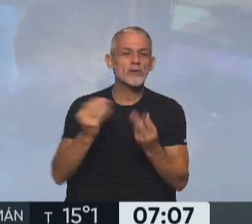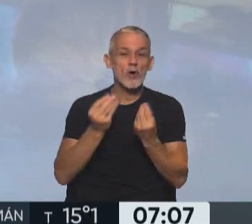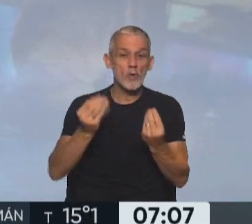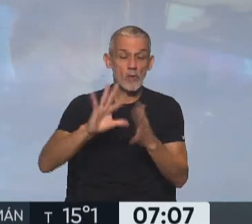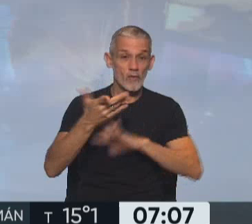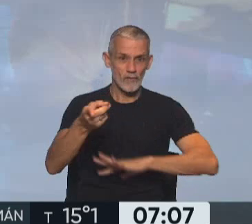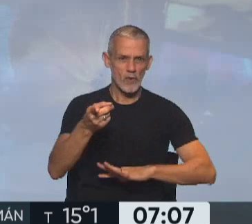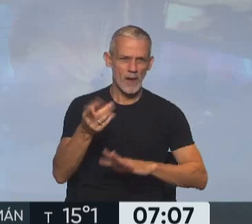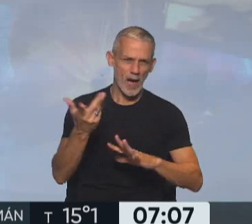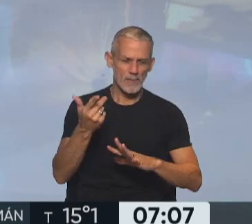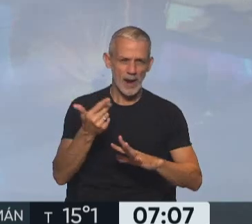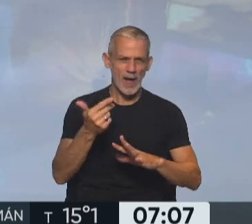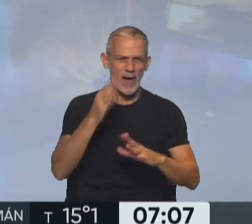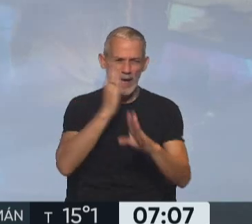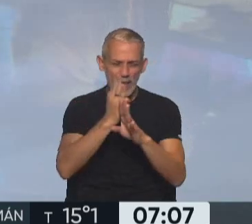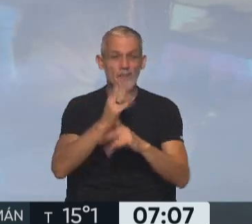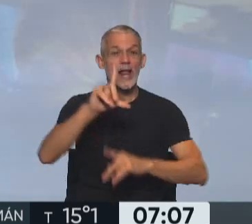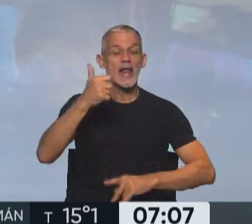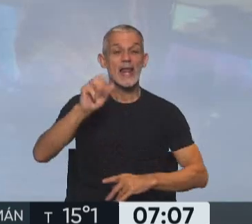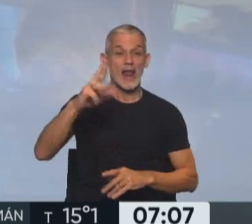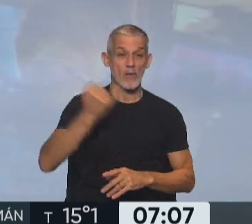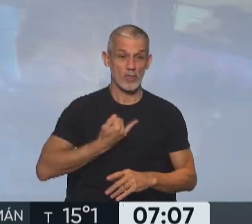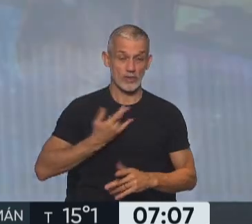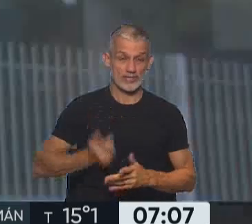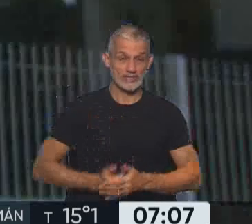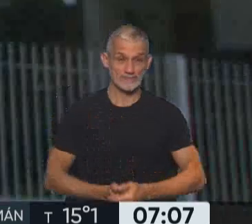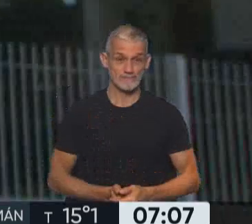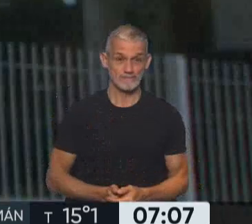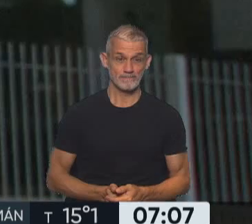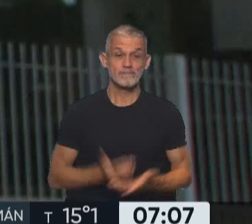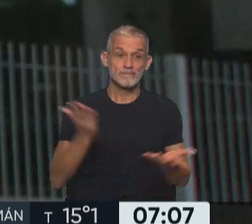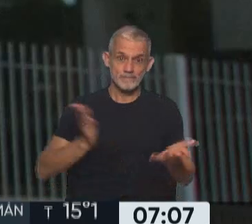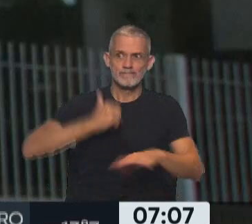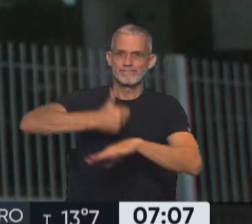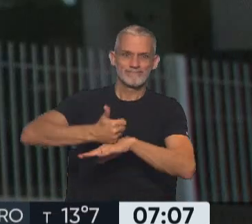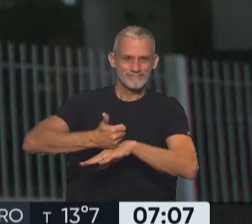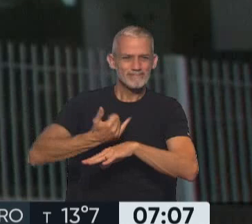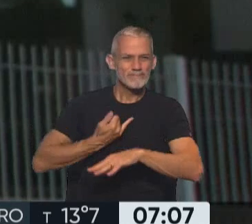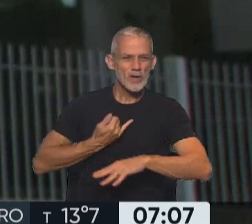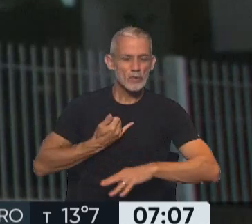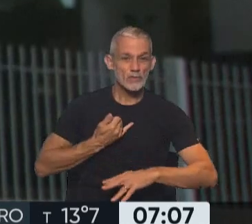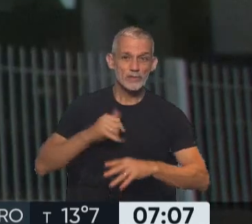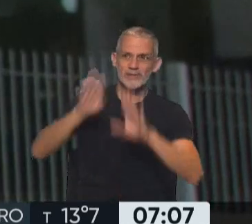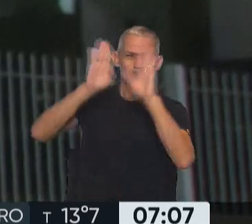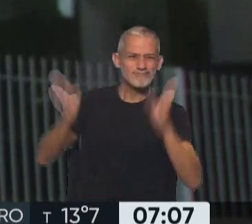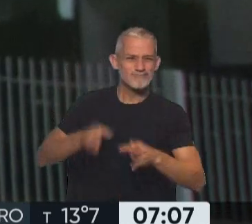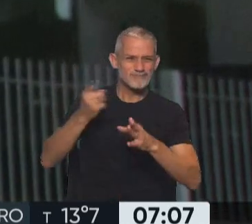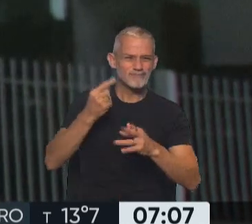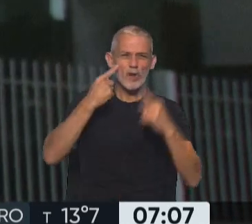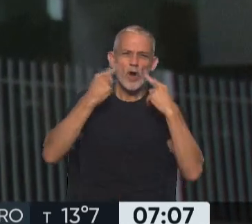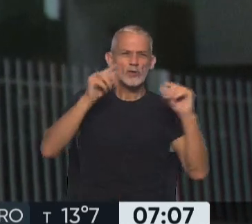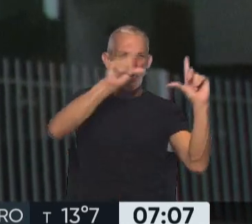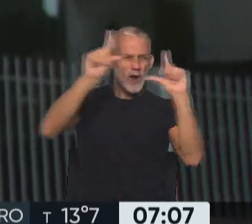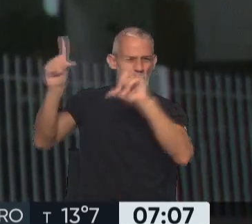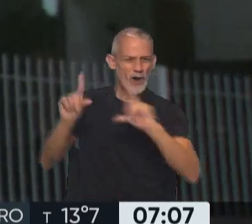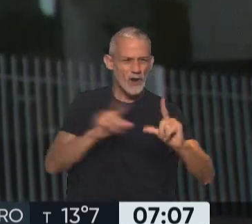consiste esta maniobra. Pero Laura Mayoque, contanos, ¿dónde estás? Claro, estamos acá precisamente en el Centro de Monitoreo Urbano,